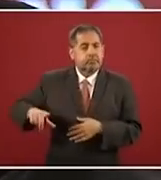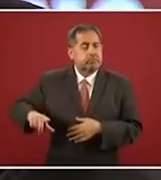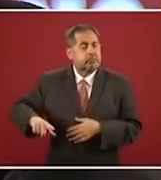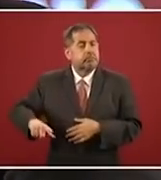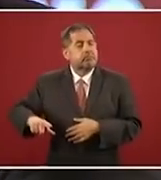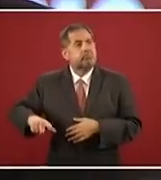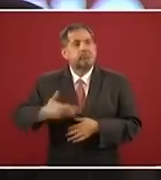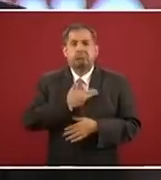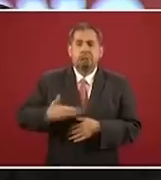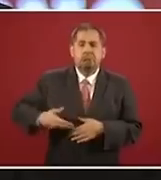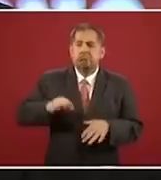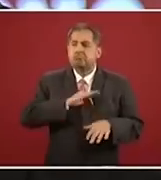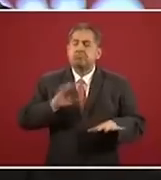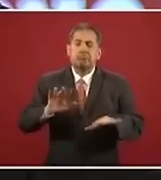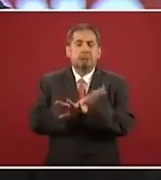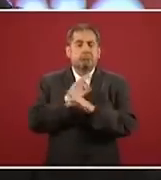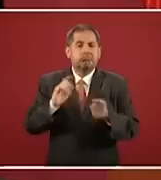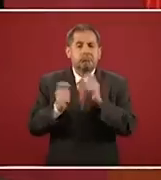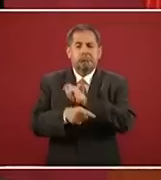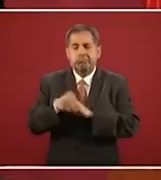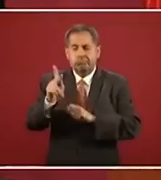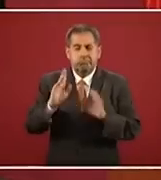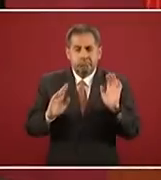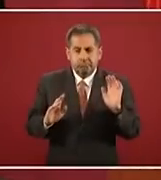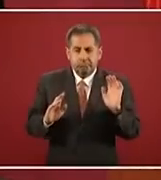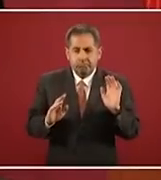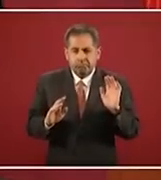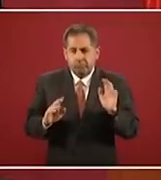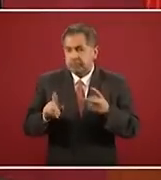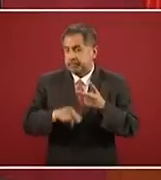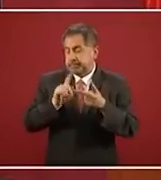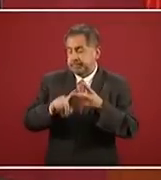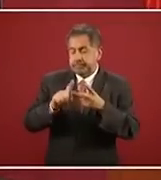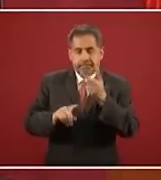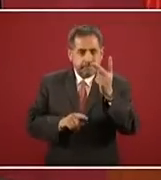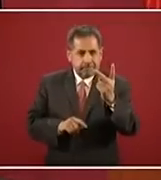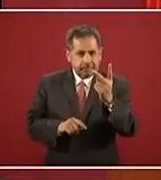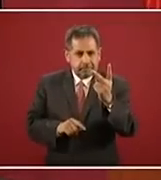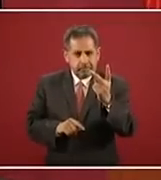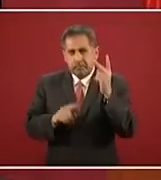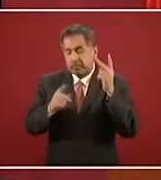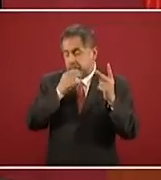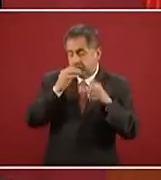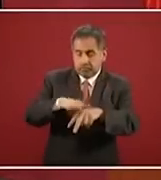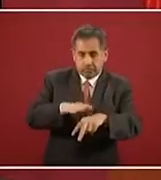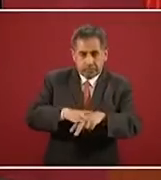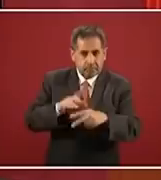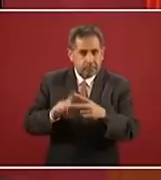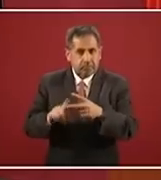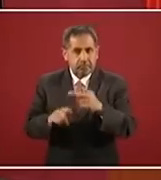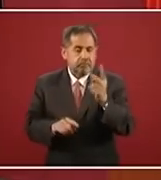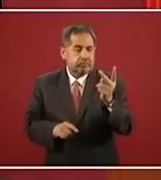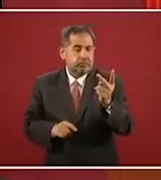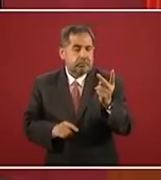poro lo que se está aplicando es esa ley el segundo lugar y yo le diría lo siguiente